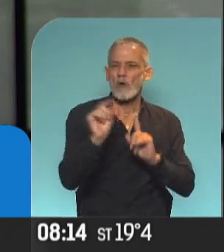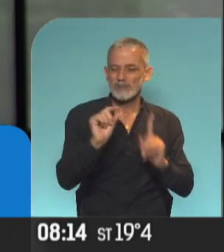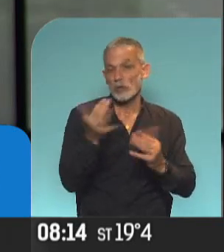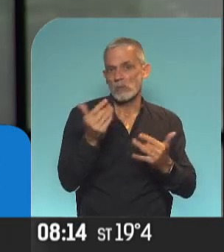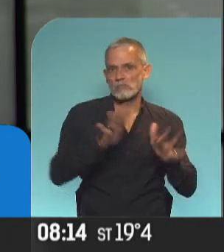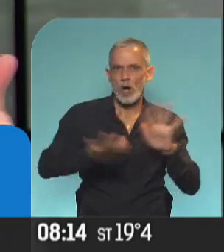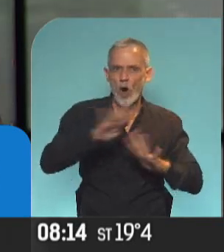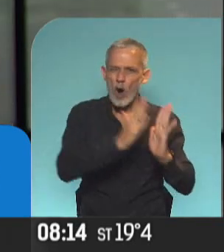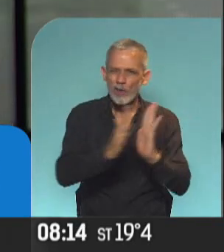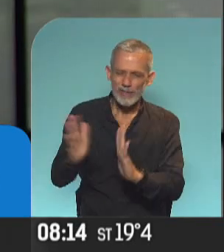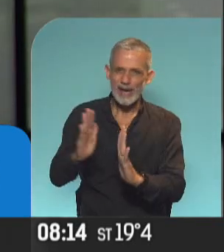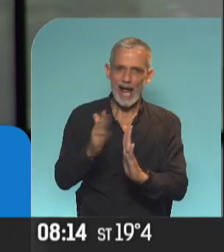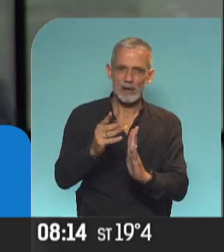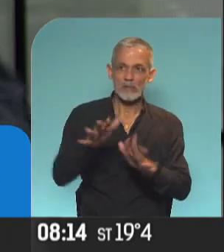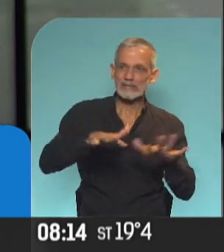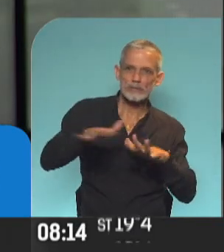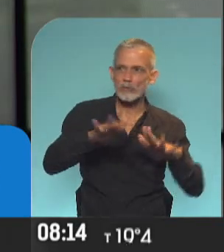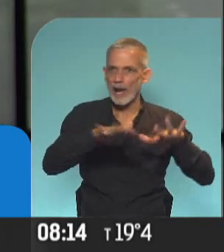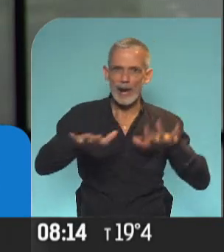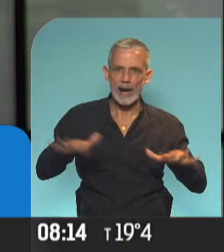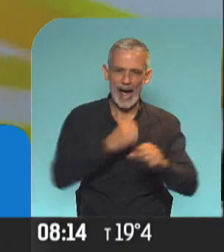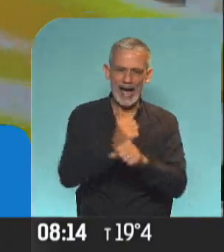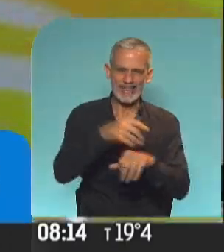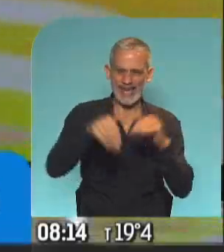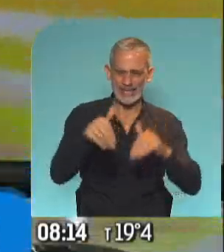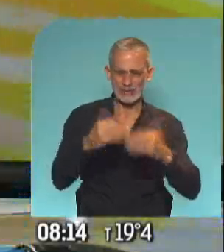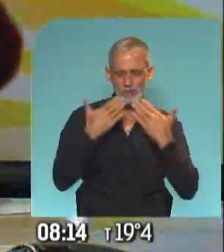puede ordenar y estabilizar la situación hasta las elecciones. Gracias, José. Gracias, Pablo. Seguimos